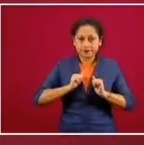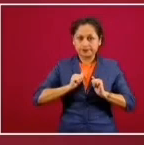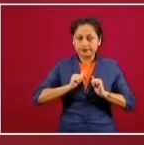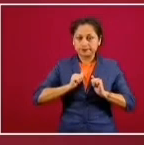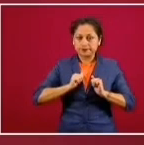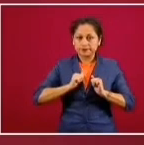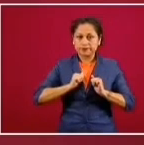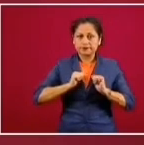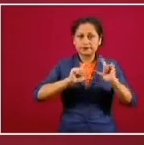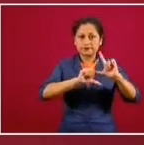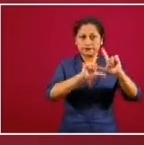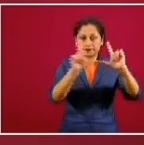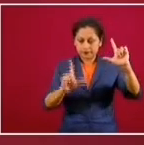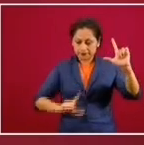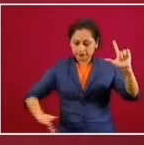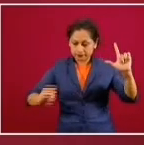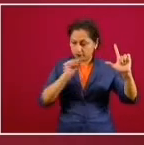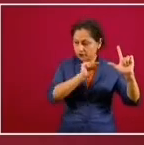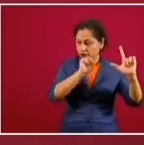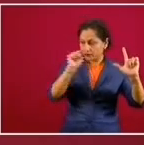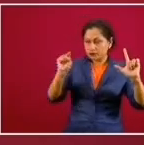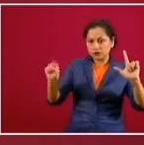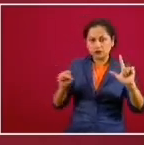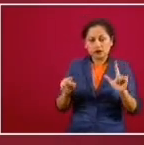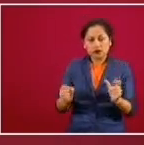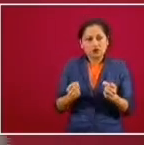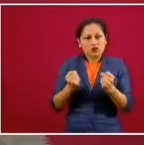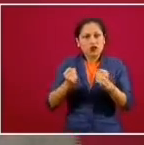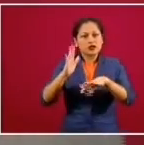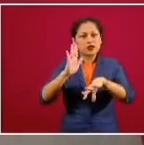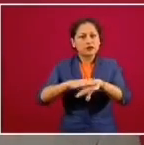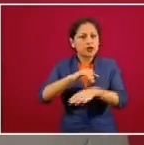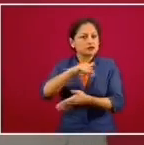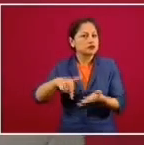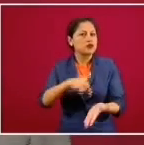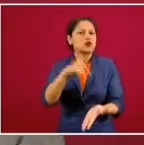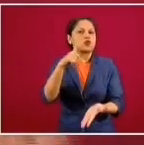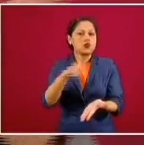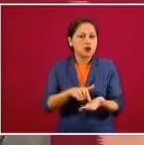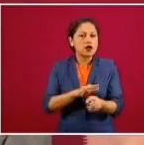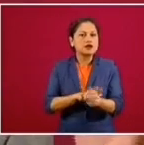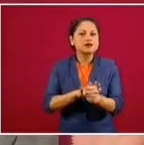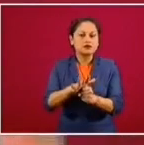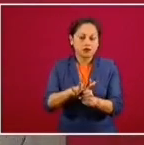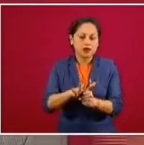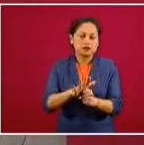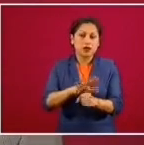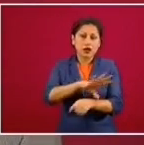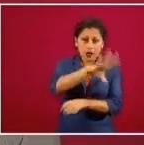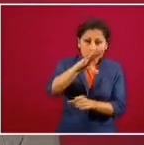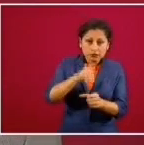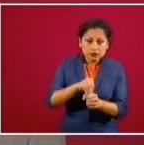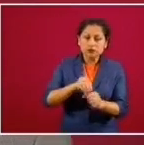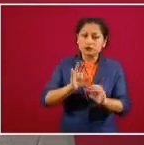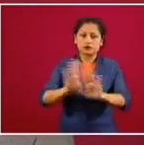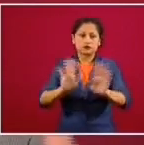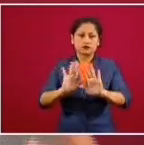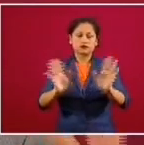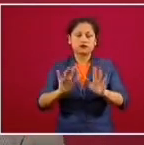regionalizar la intensidad de estas medidas. Con el mapa municipal lo que apreciamos es zonas sin